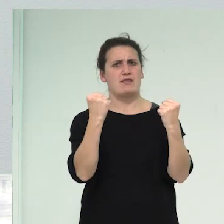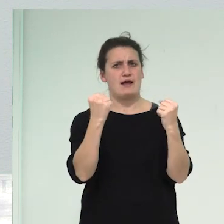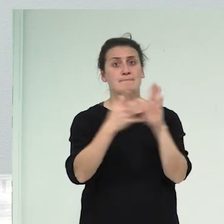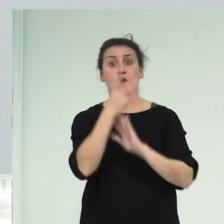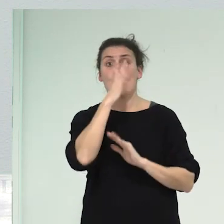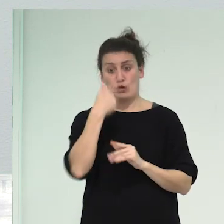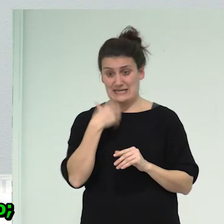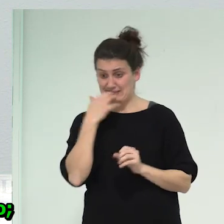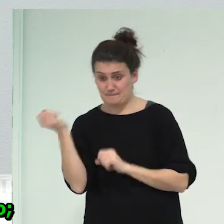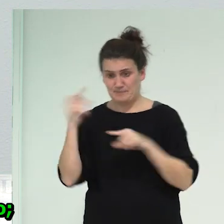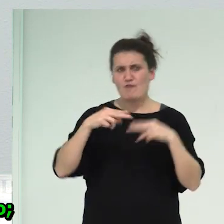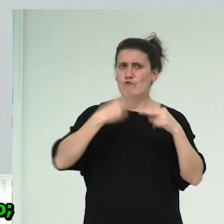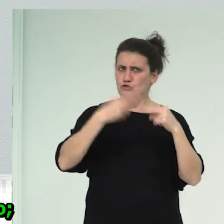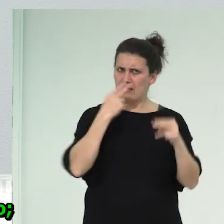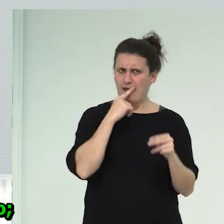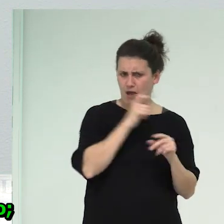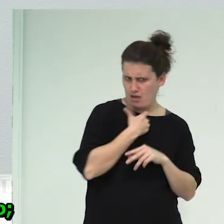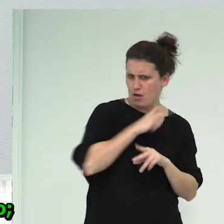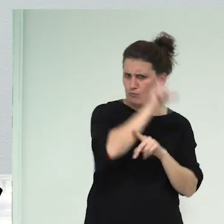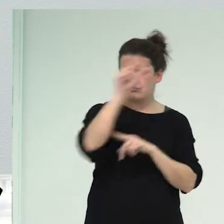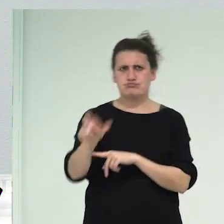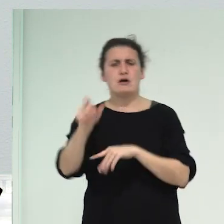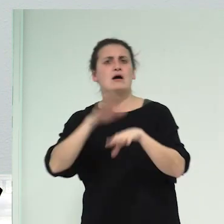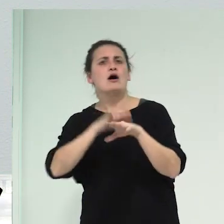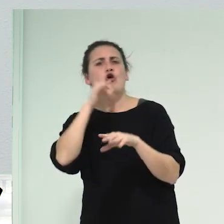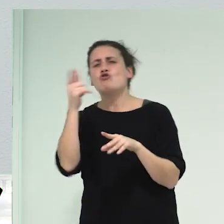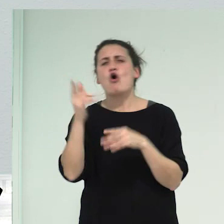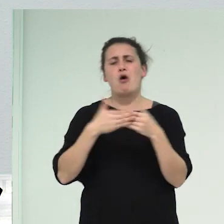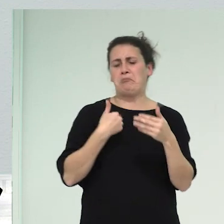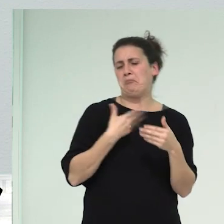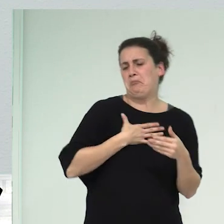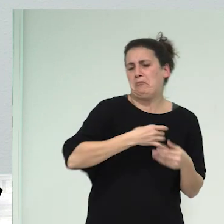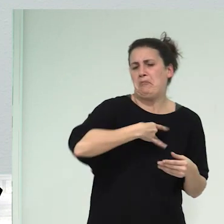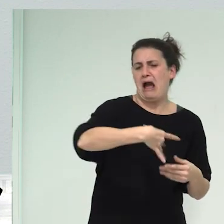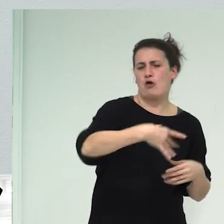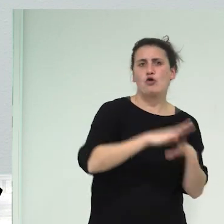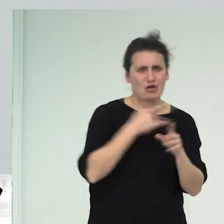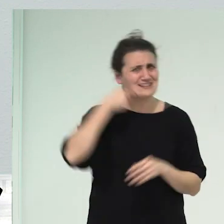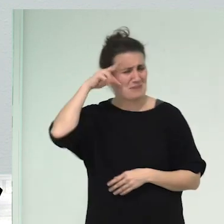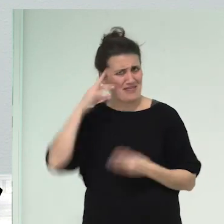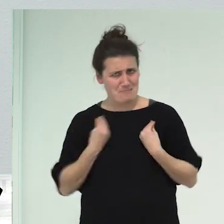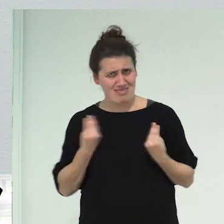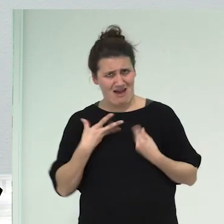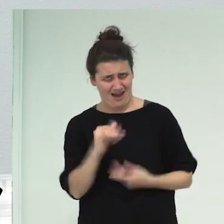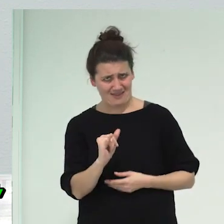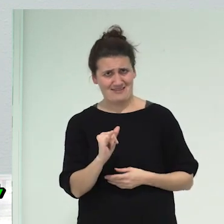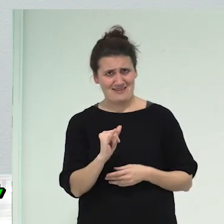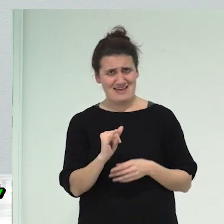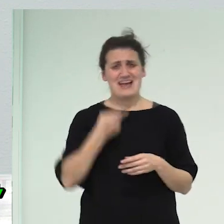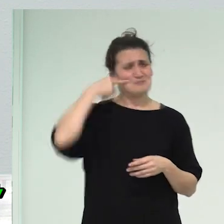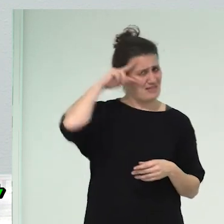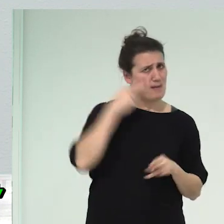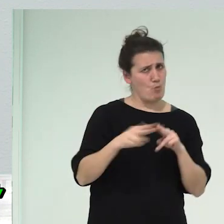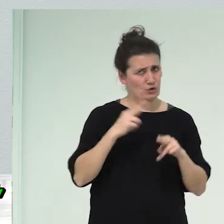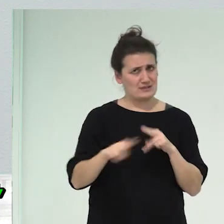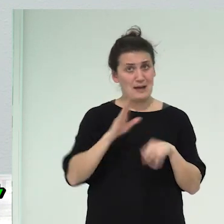y hemos cruzado fronteras, no venimos como páginas en blanco, venimos con experiencias de vida, con experiencias políticas, y en